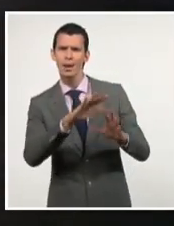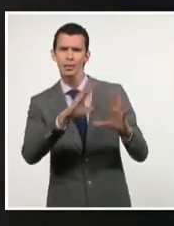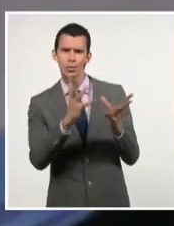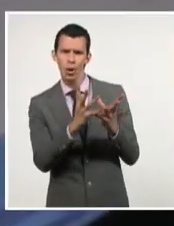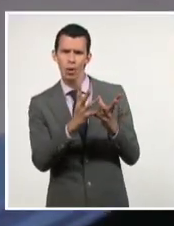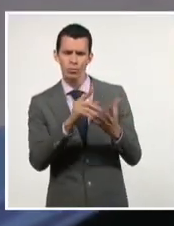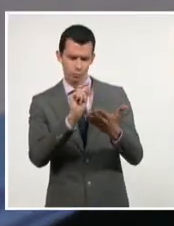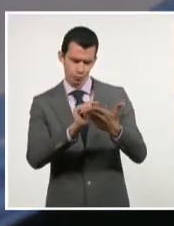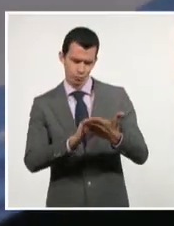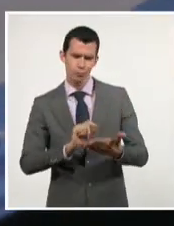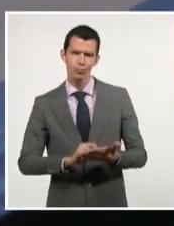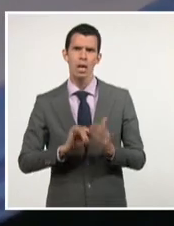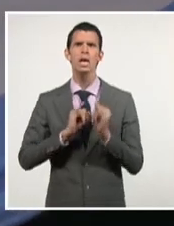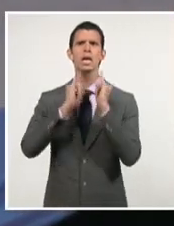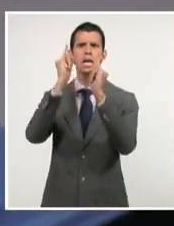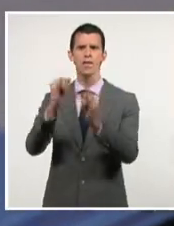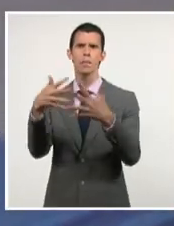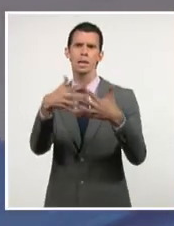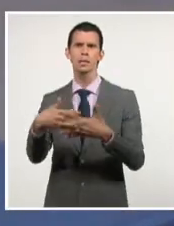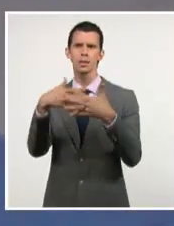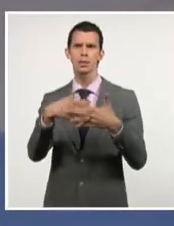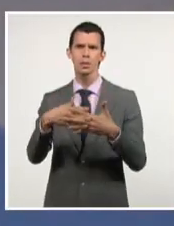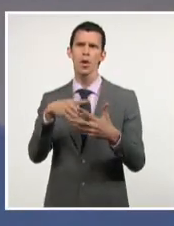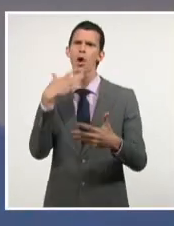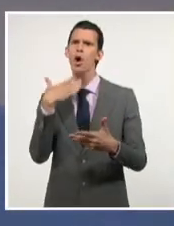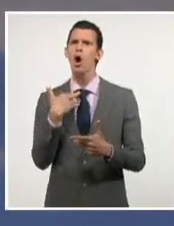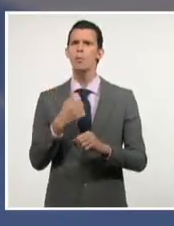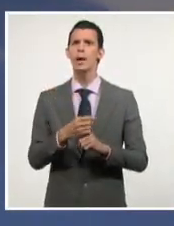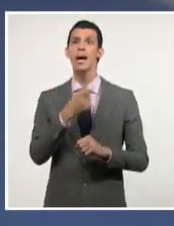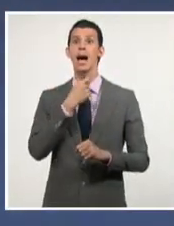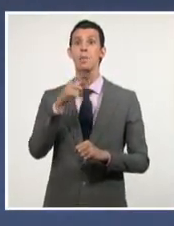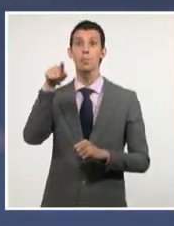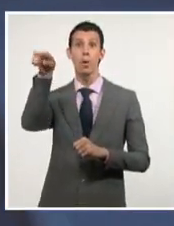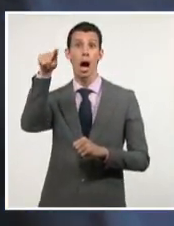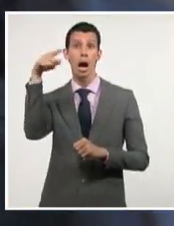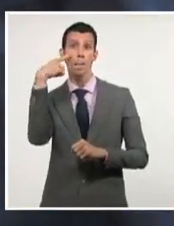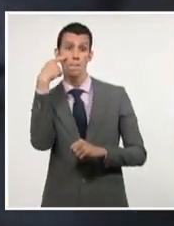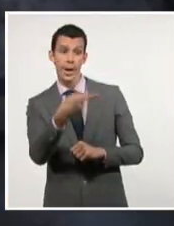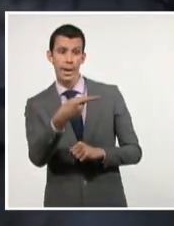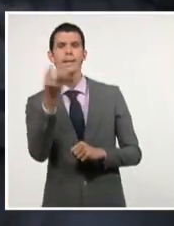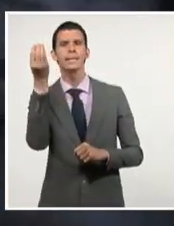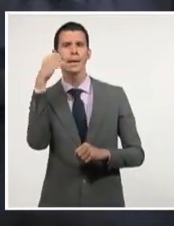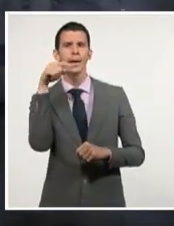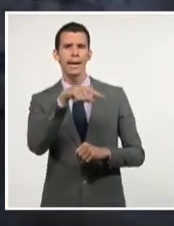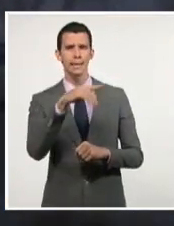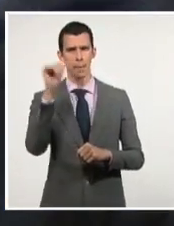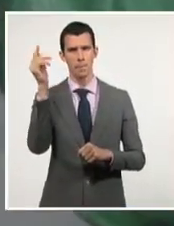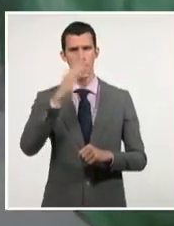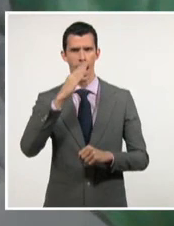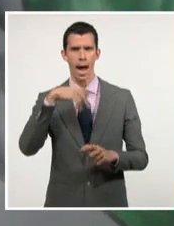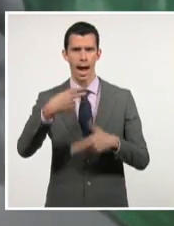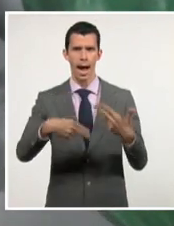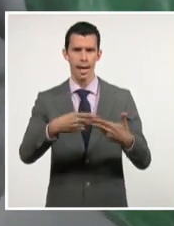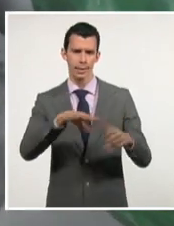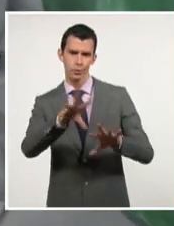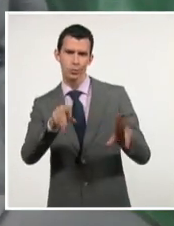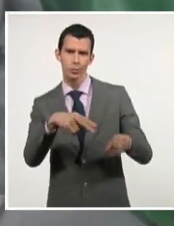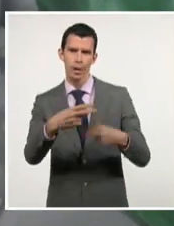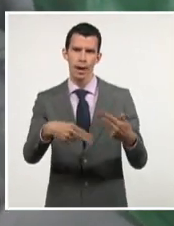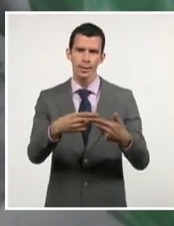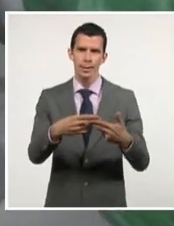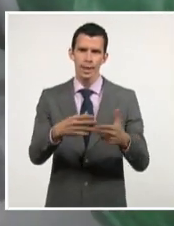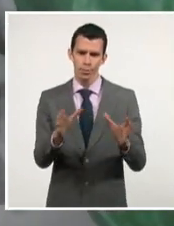partes. Durante la madrugada y hasta la tarde del 1 de junio, las tropas guardafronteras recuperaron una treintena